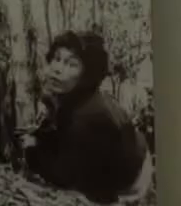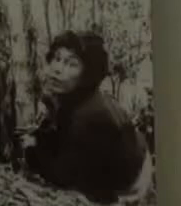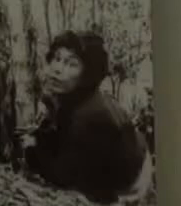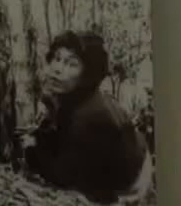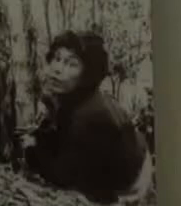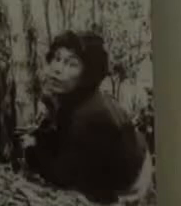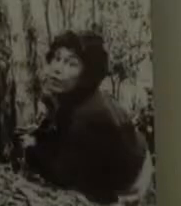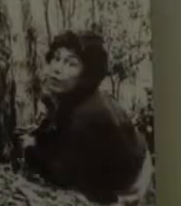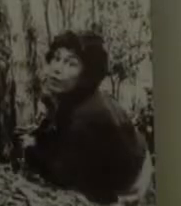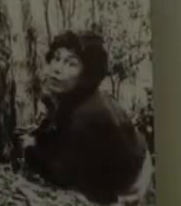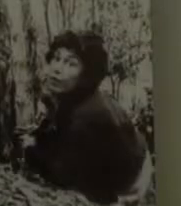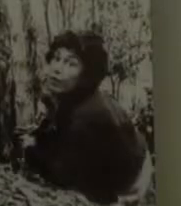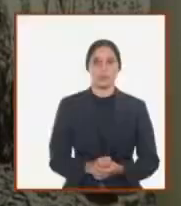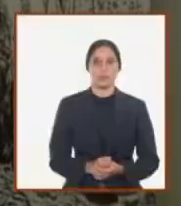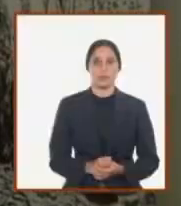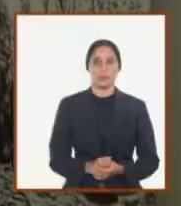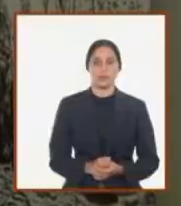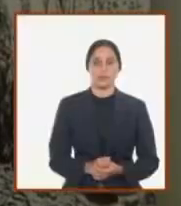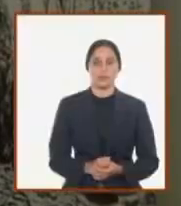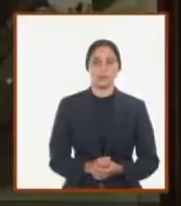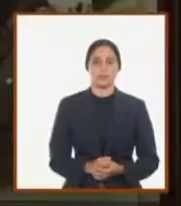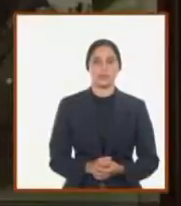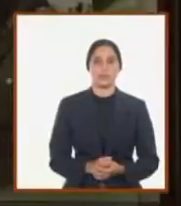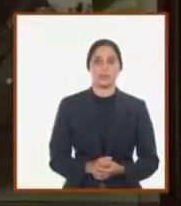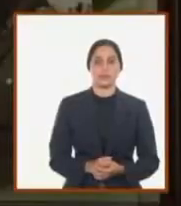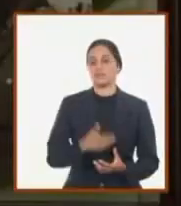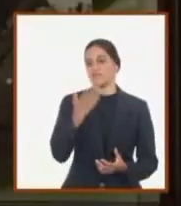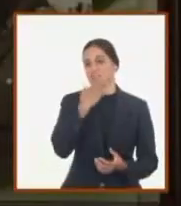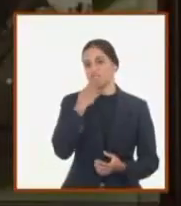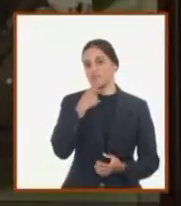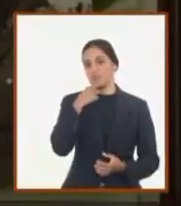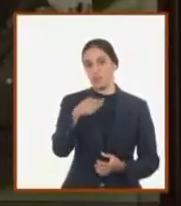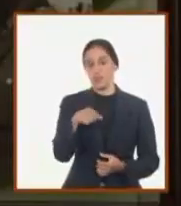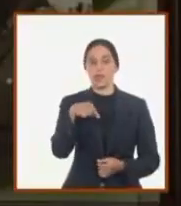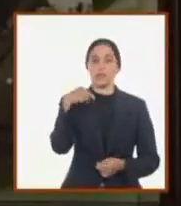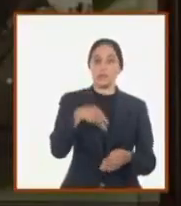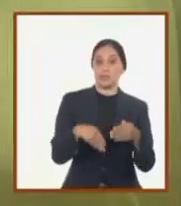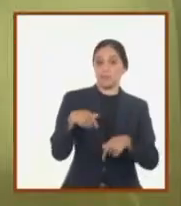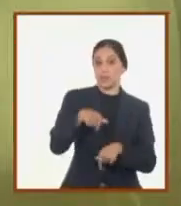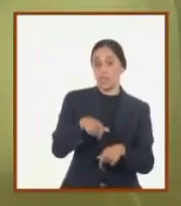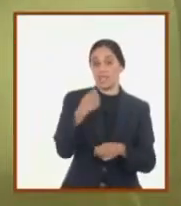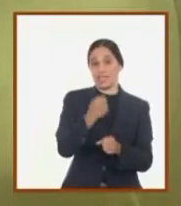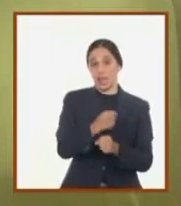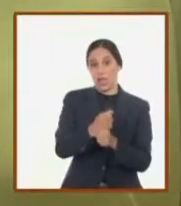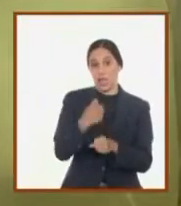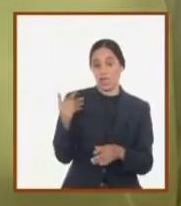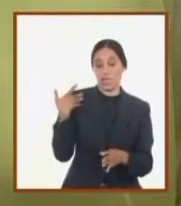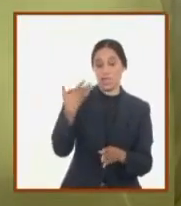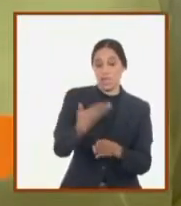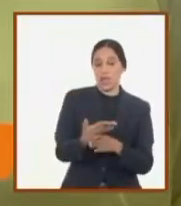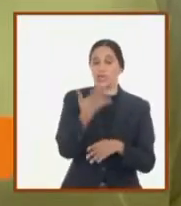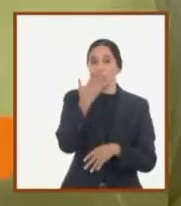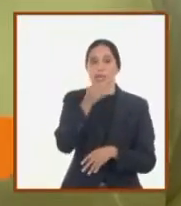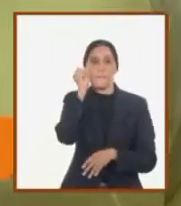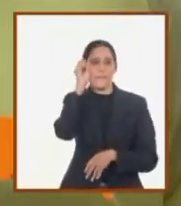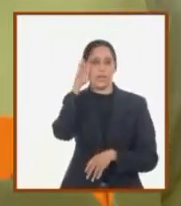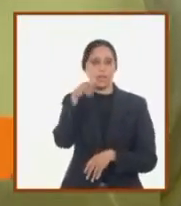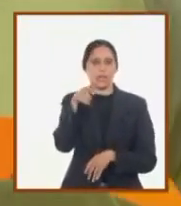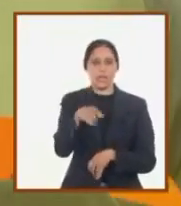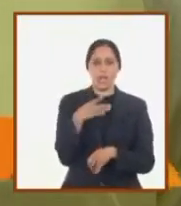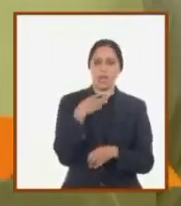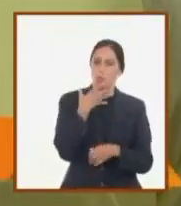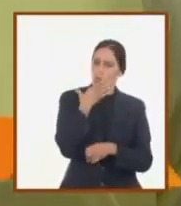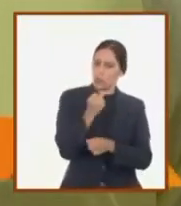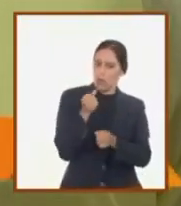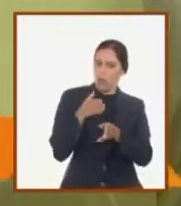todo con el ejemplo de ella aquí en la oficina la forma en que nos dirigía la forma en que se dirigía a nosotros le gustaba la disciplina le gustaban las cosas bien